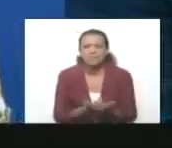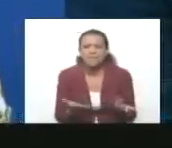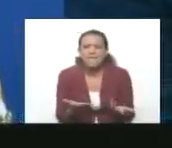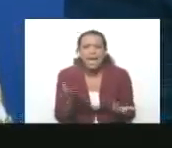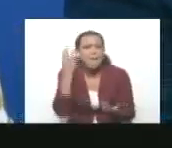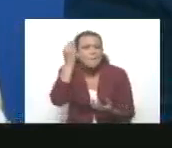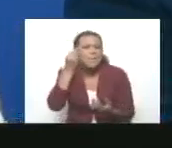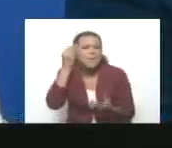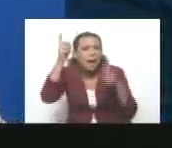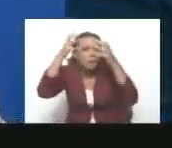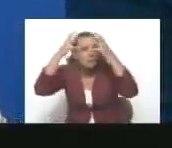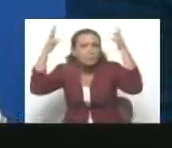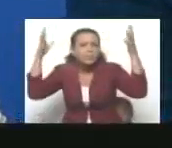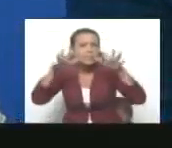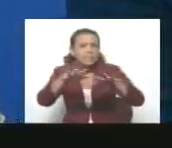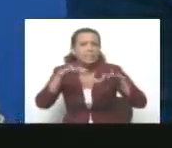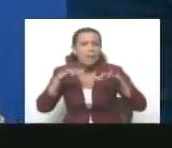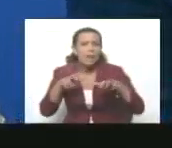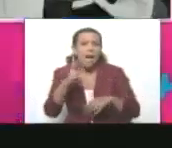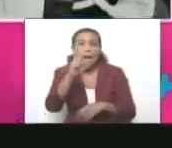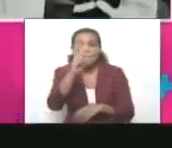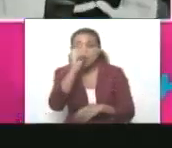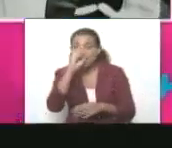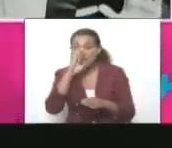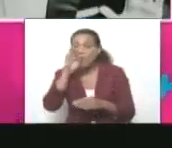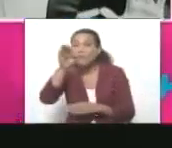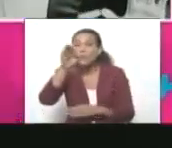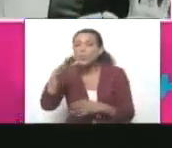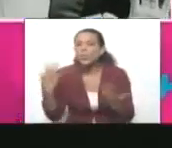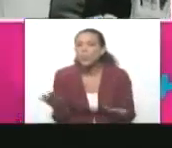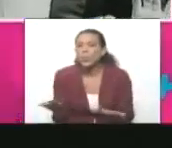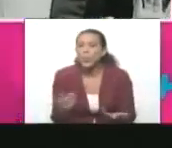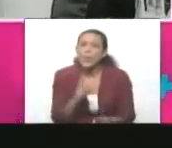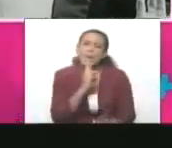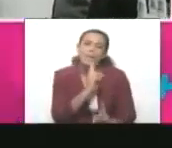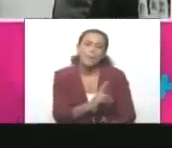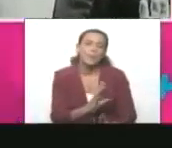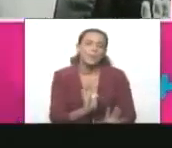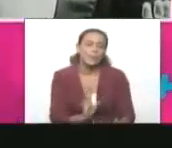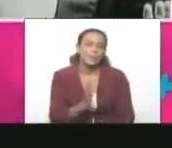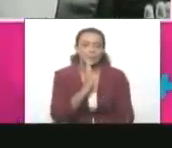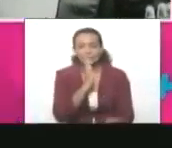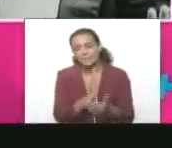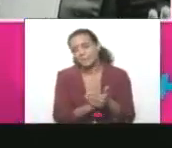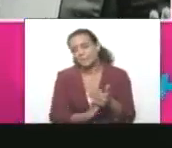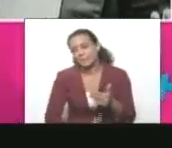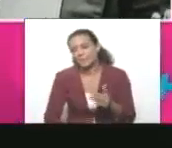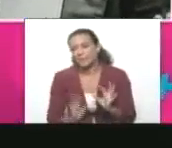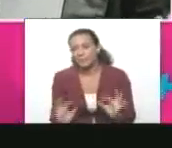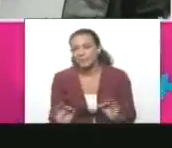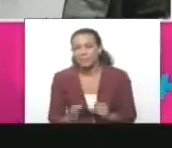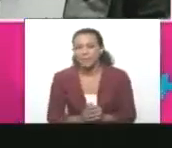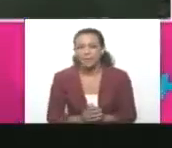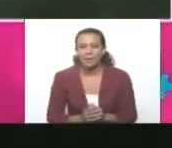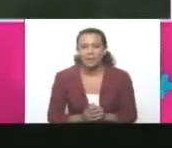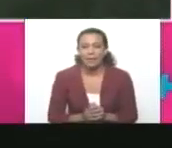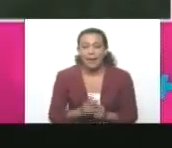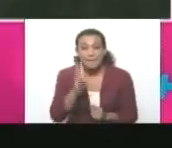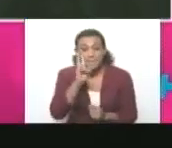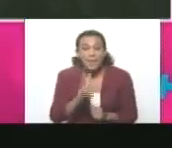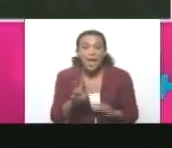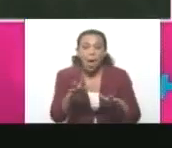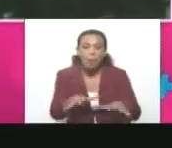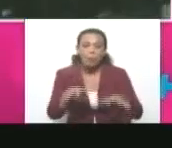qué pensaba él del sistema en 20 años. Y él le respondió que ver